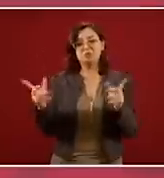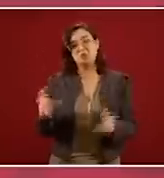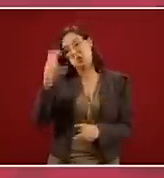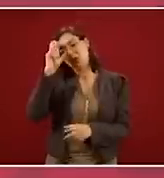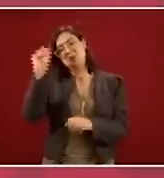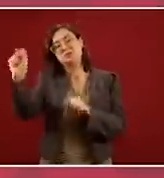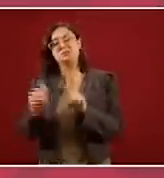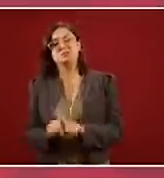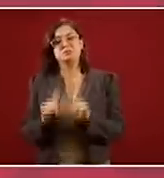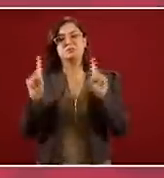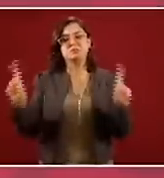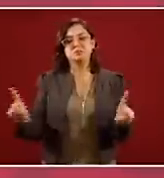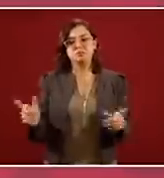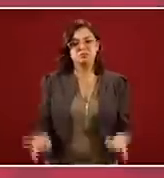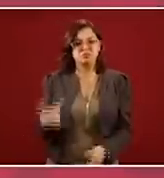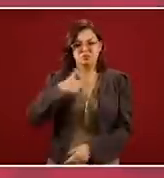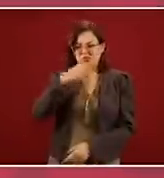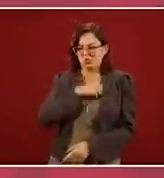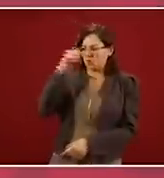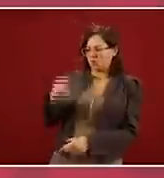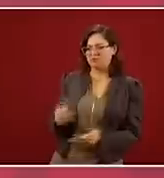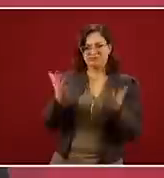concepciones distintas. Yo no odio,